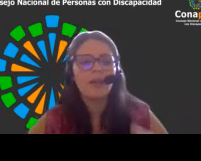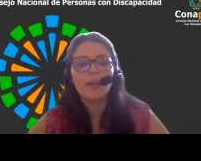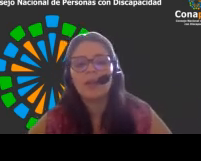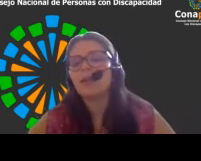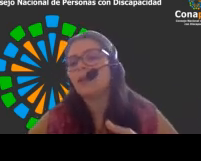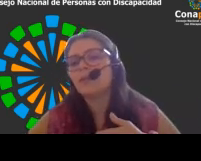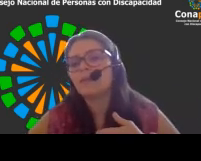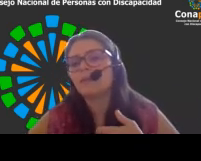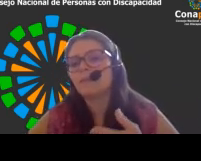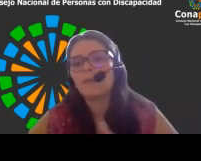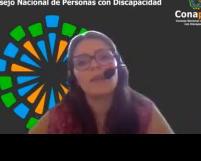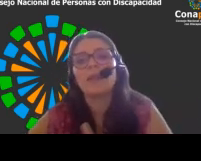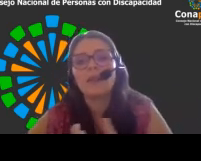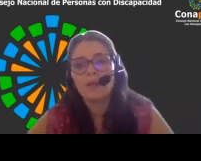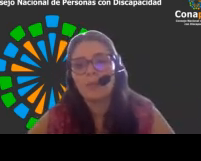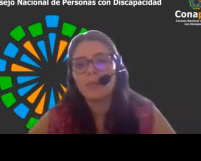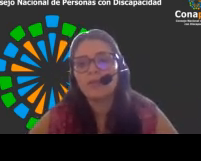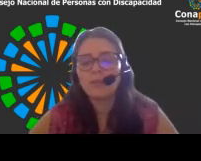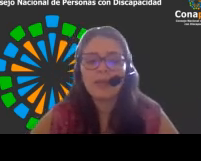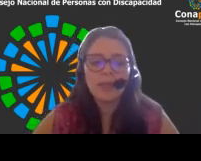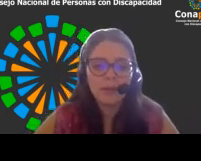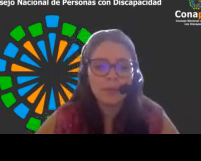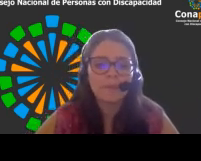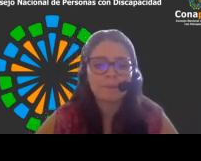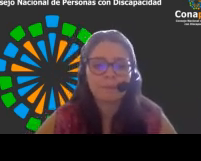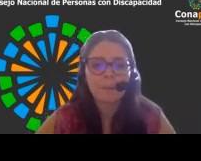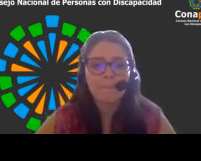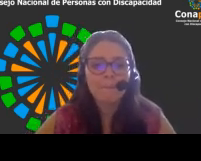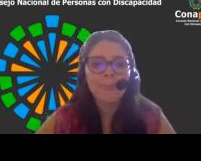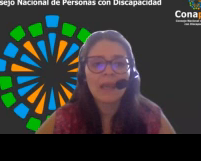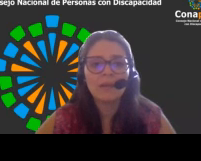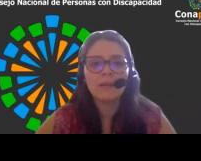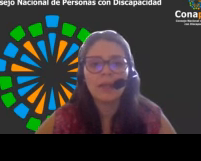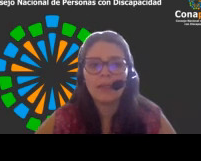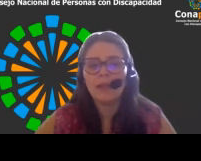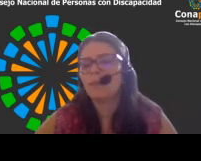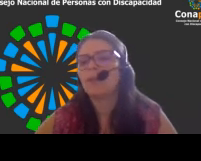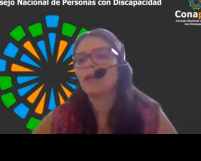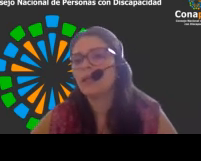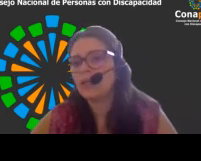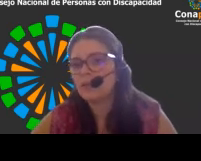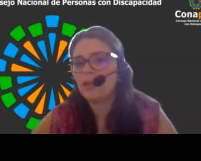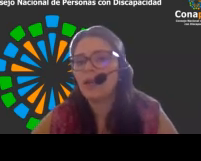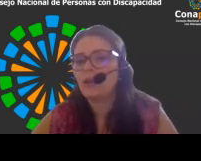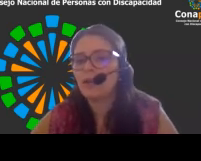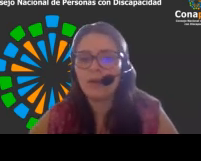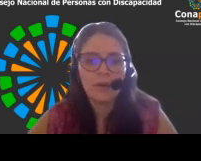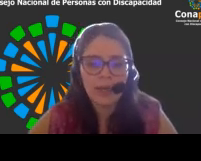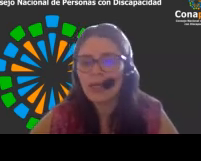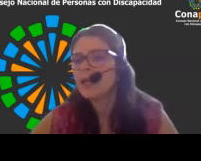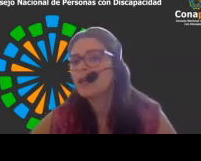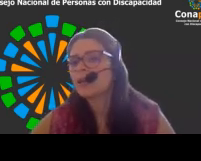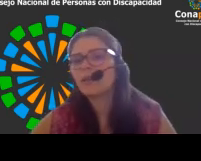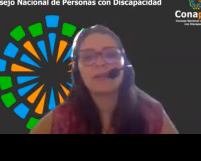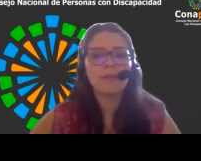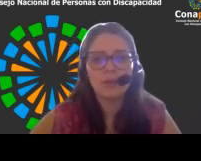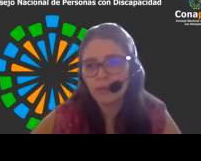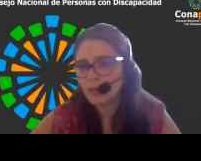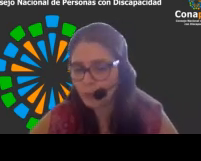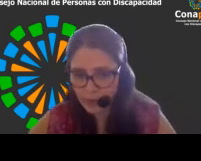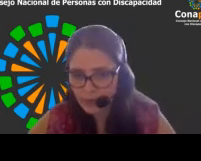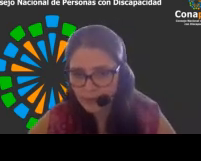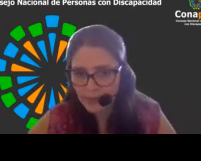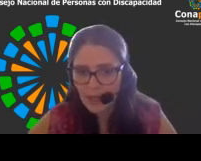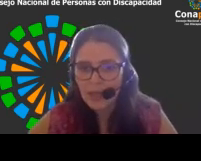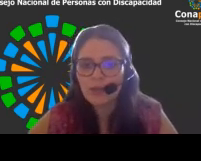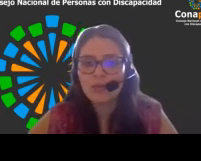guía y es tiene que llevar un proceso más lento dejemos la que ingrese al horario laboral 15